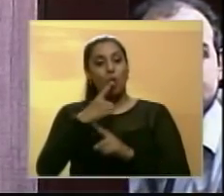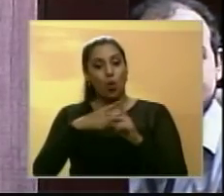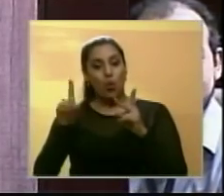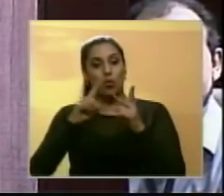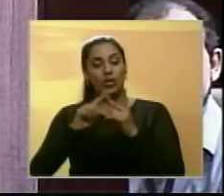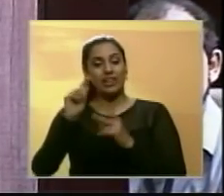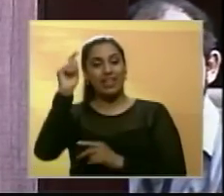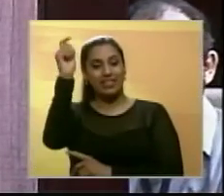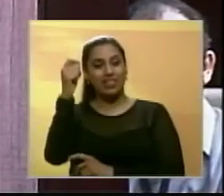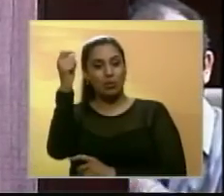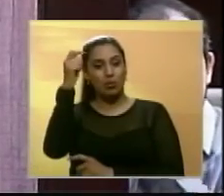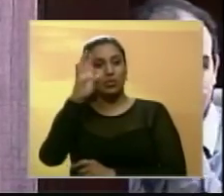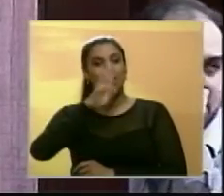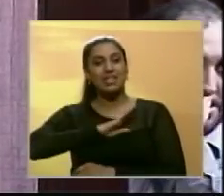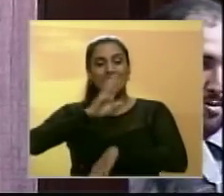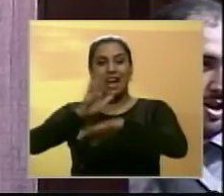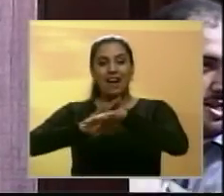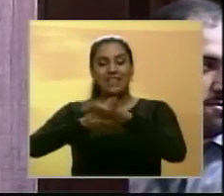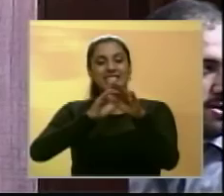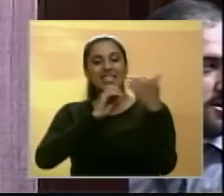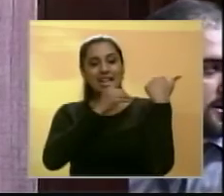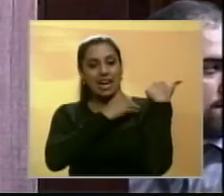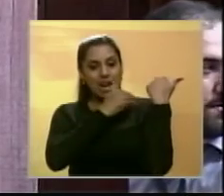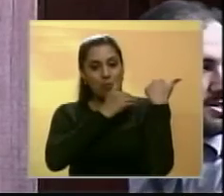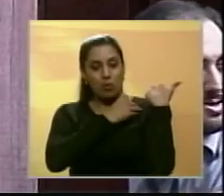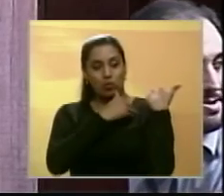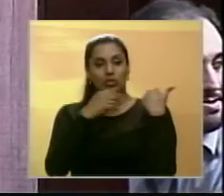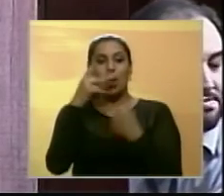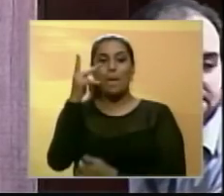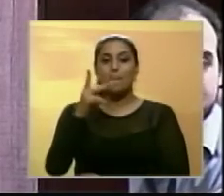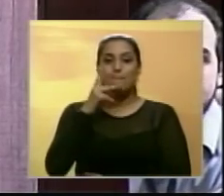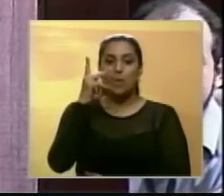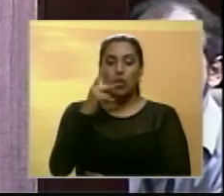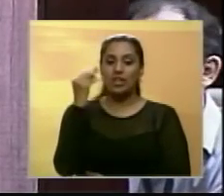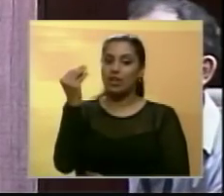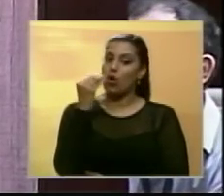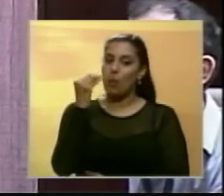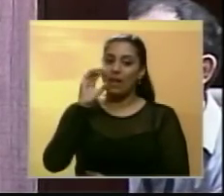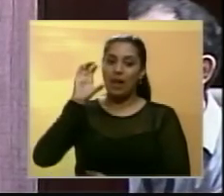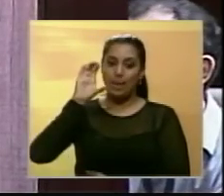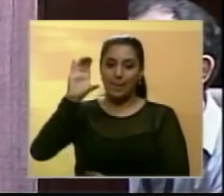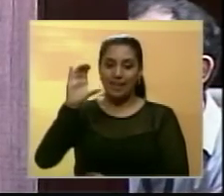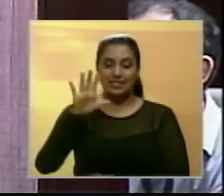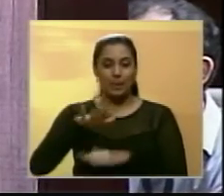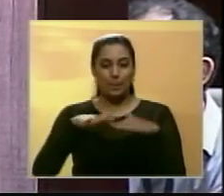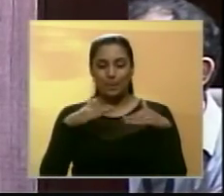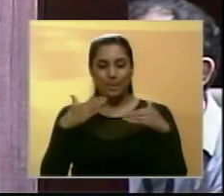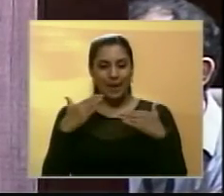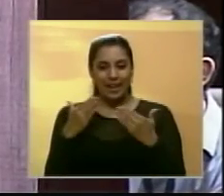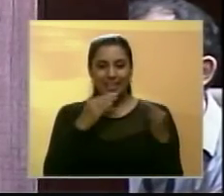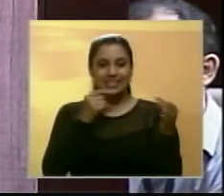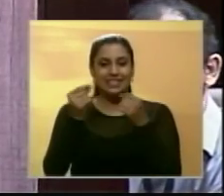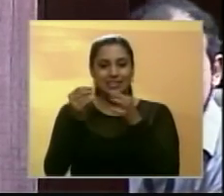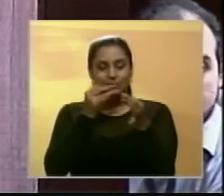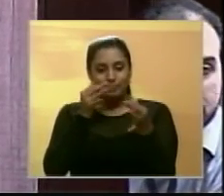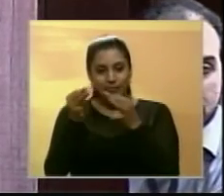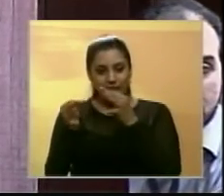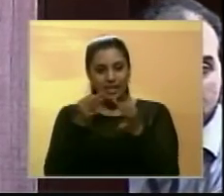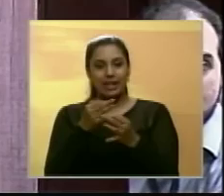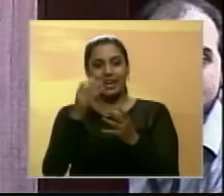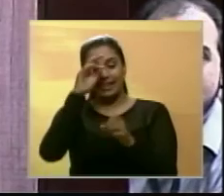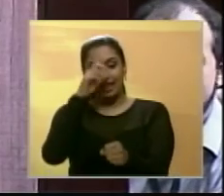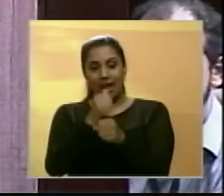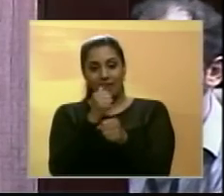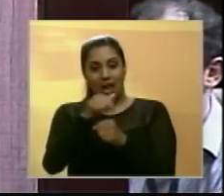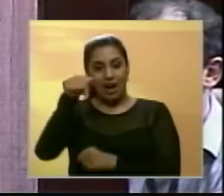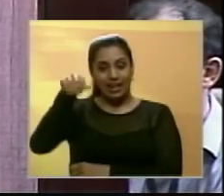diputada propuso citar a los responsables de la política alimentaria del país para que expliquen su gestión